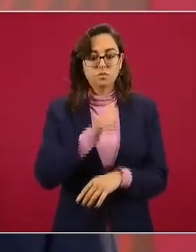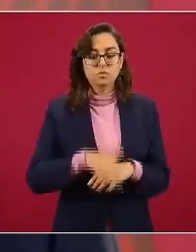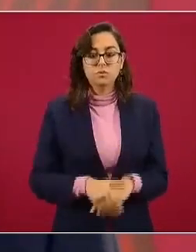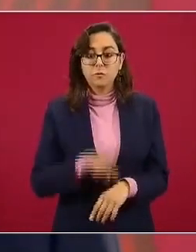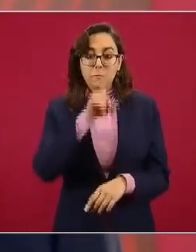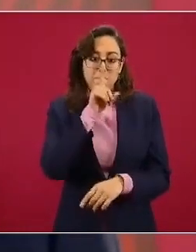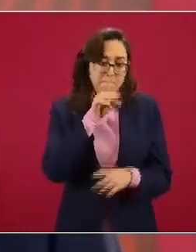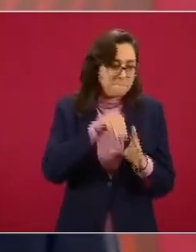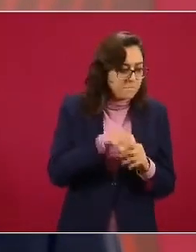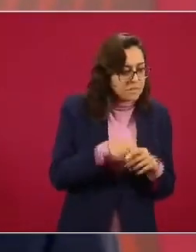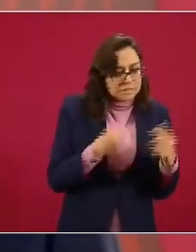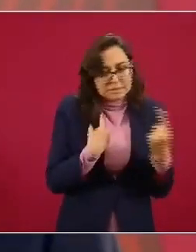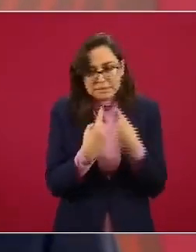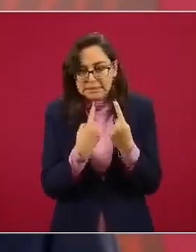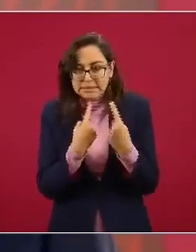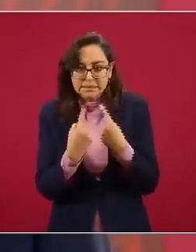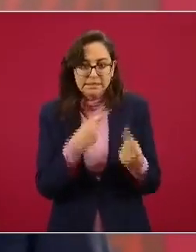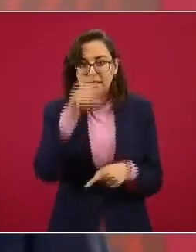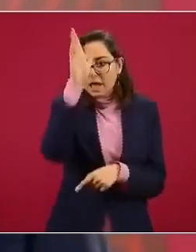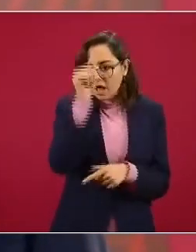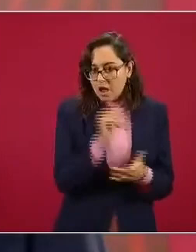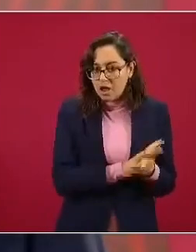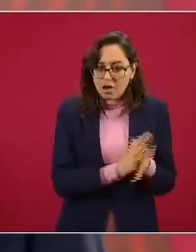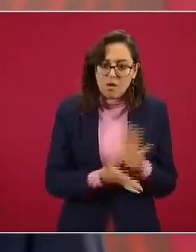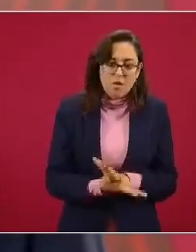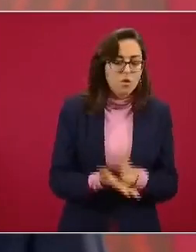en oscurito como era antes.